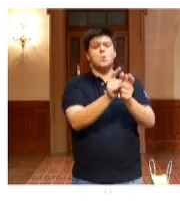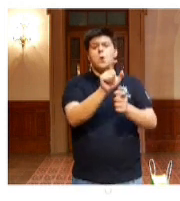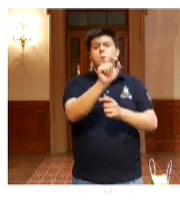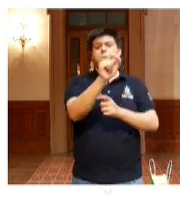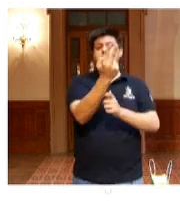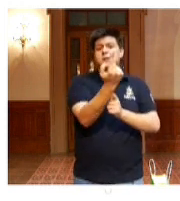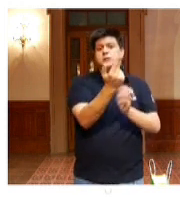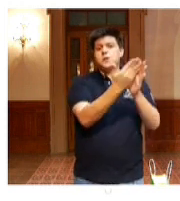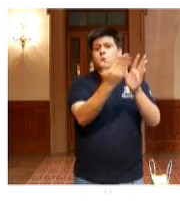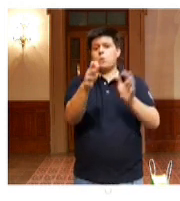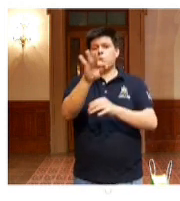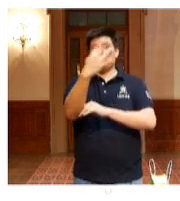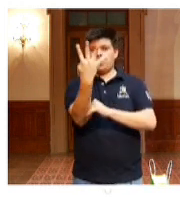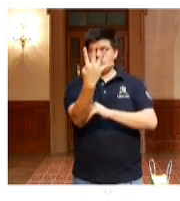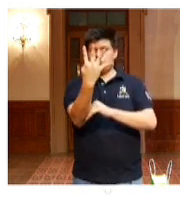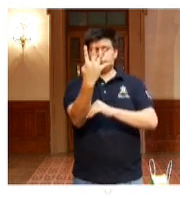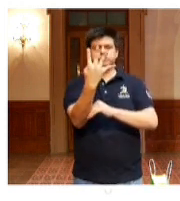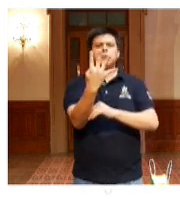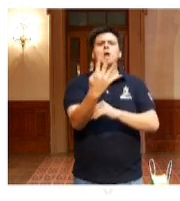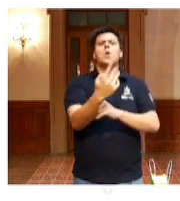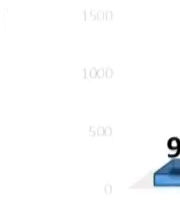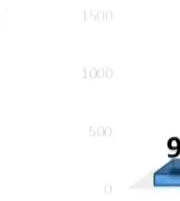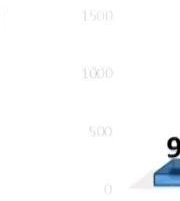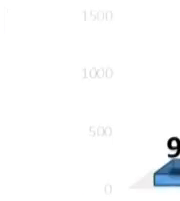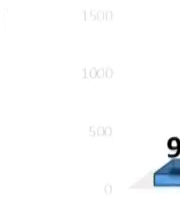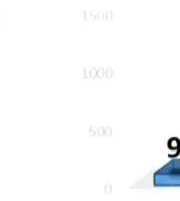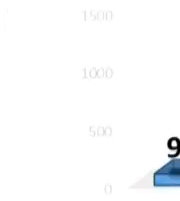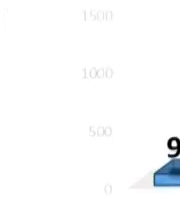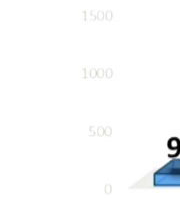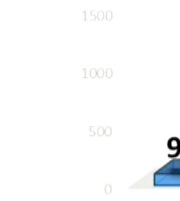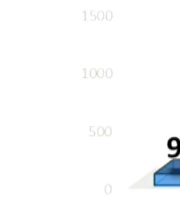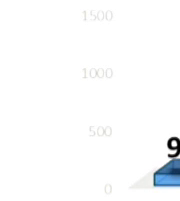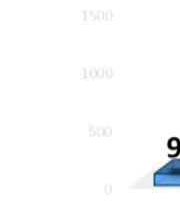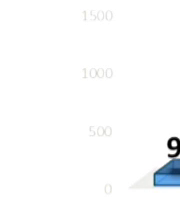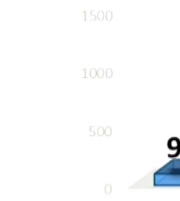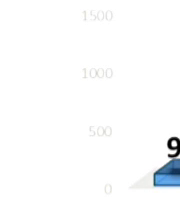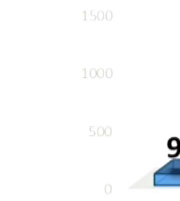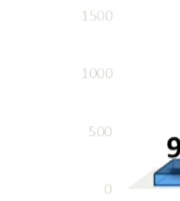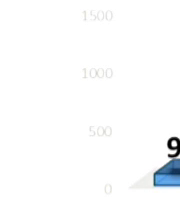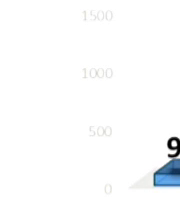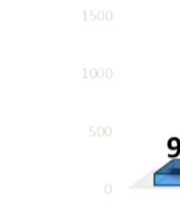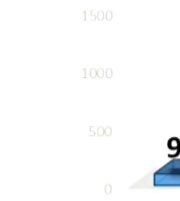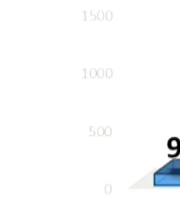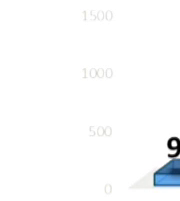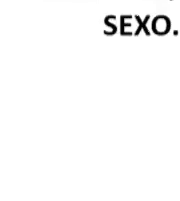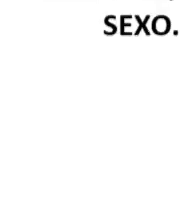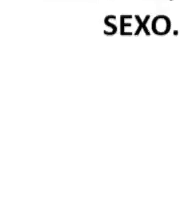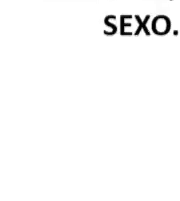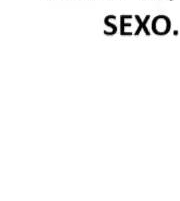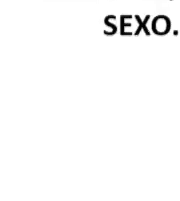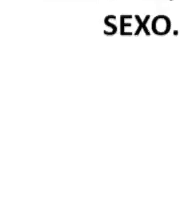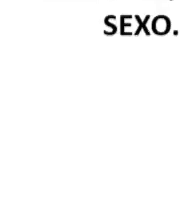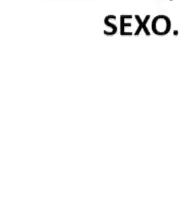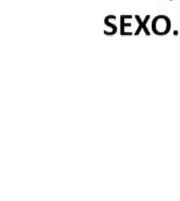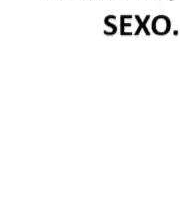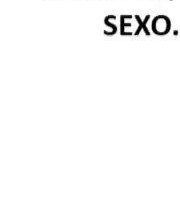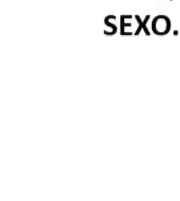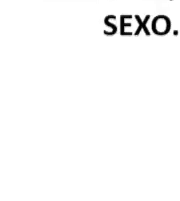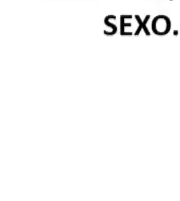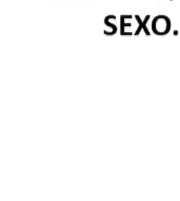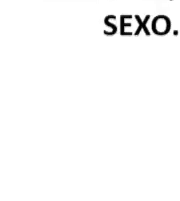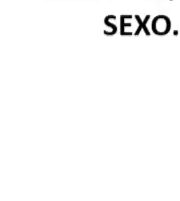25 a 44 y un paciente pertenecía al grupo de 19 a 24 años